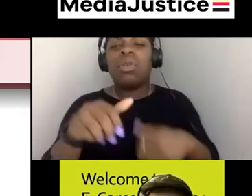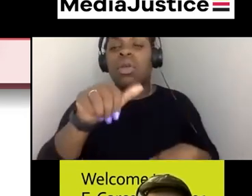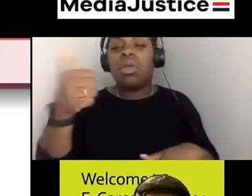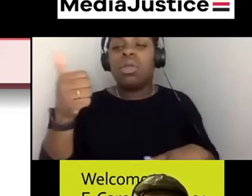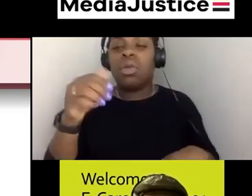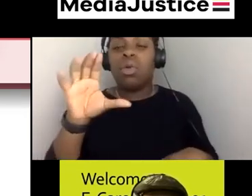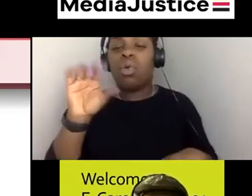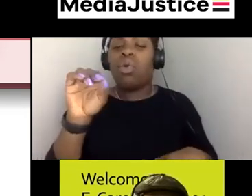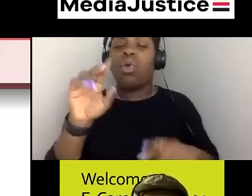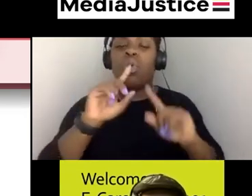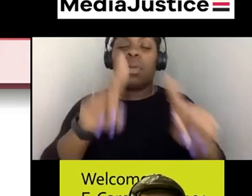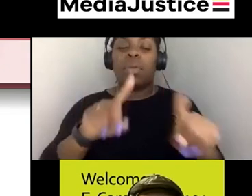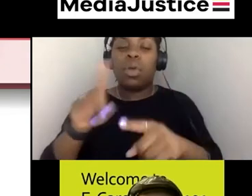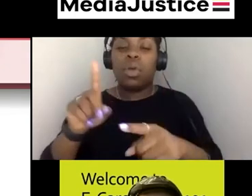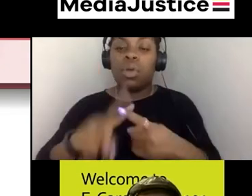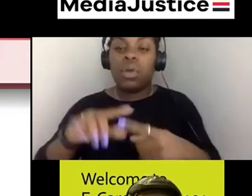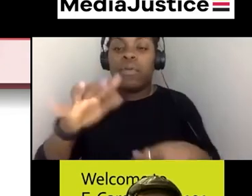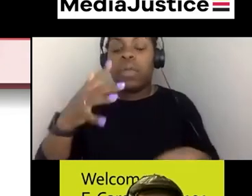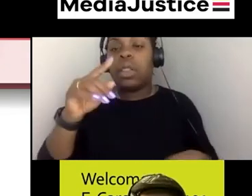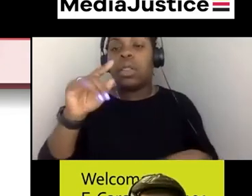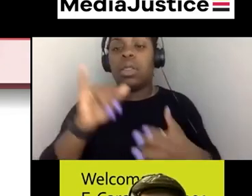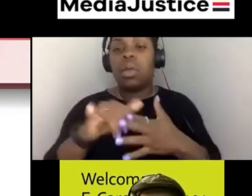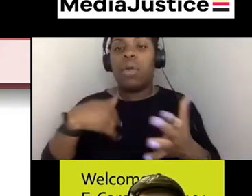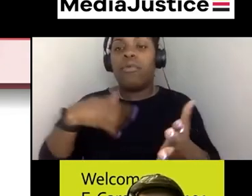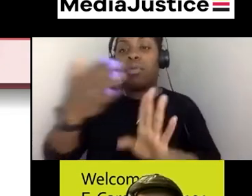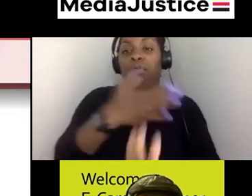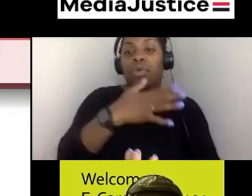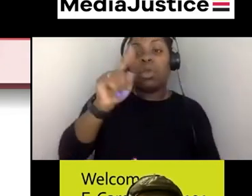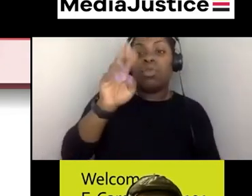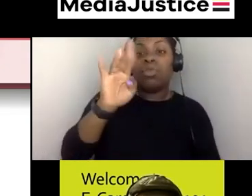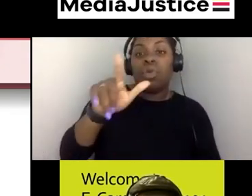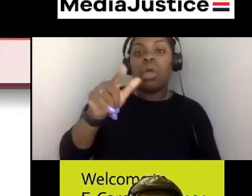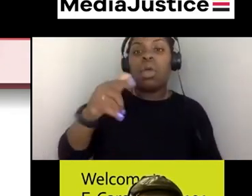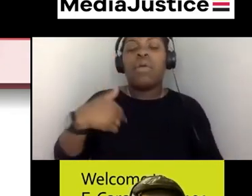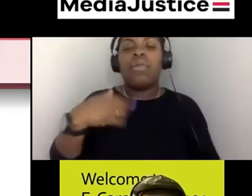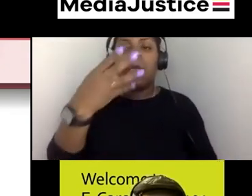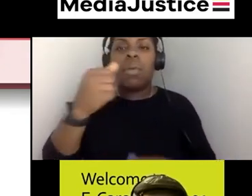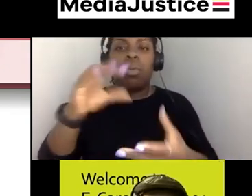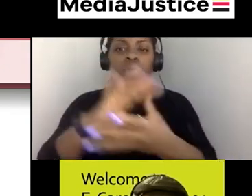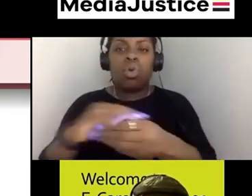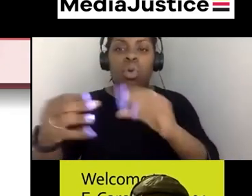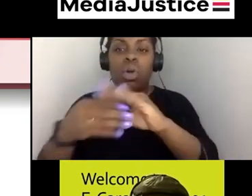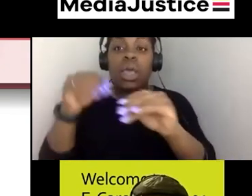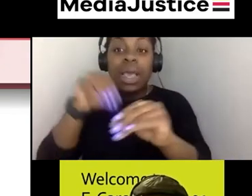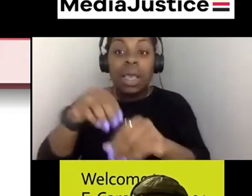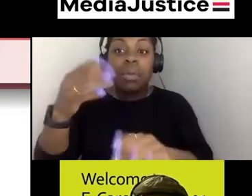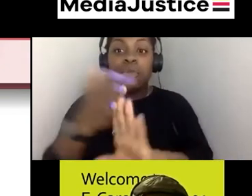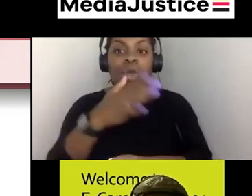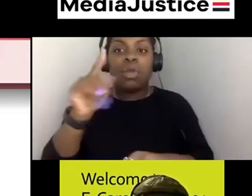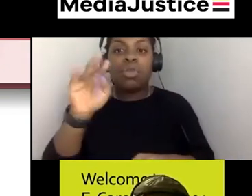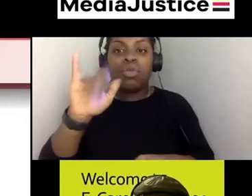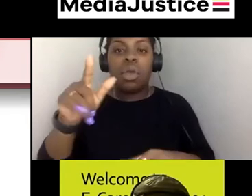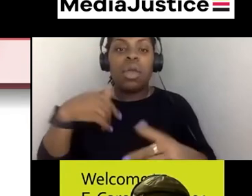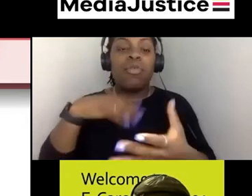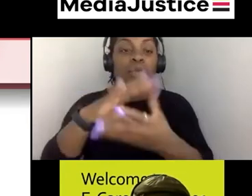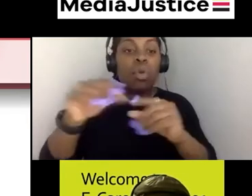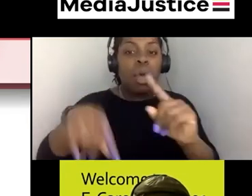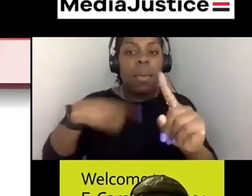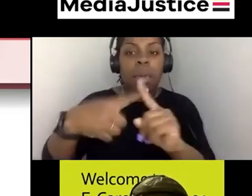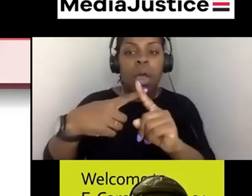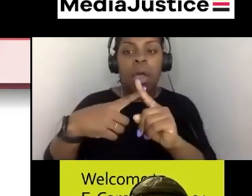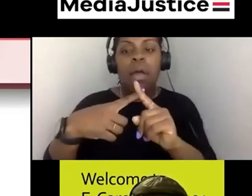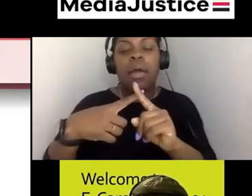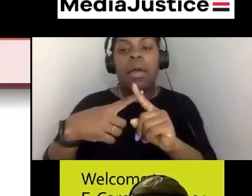electrónica. Y aquí tú puedes ver cómo se relaciona el filtro. Tenemos antes del caso, tenemos algunas historias que son antes del